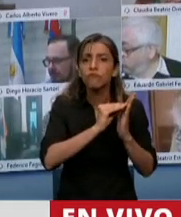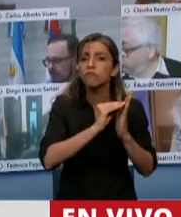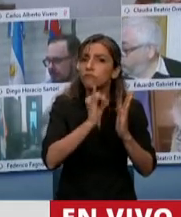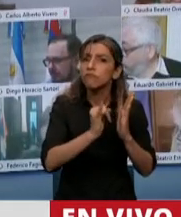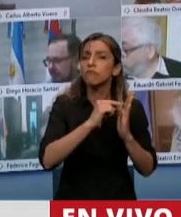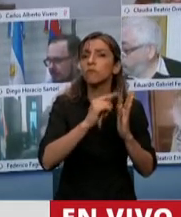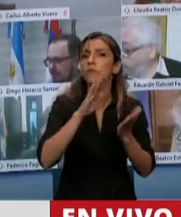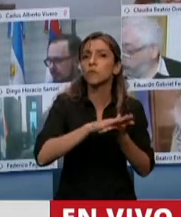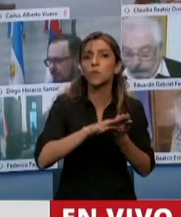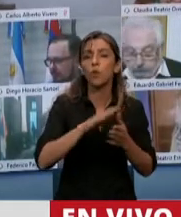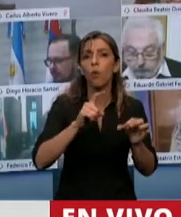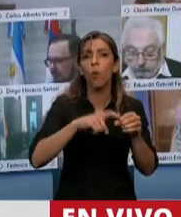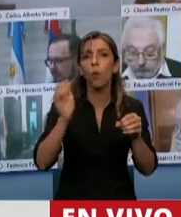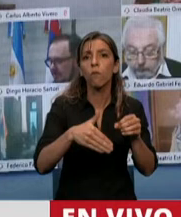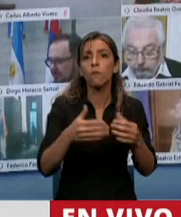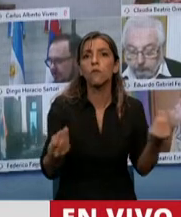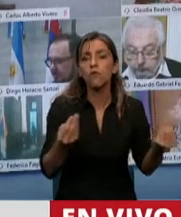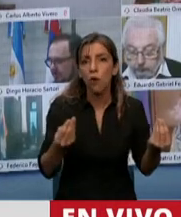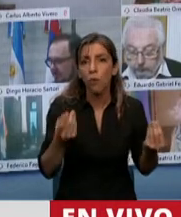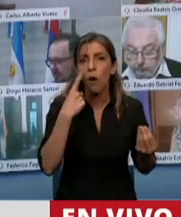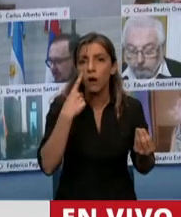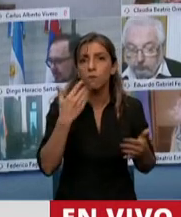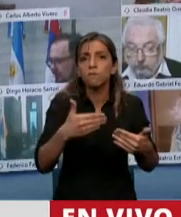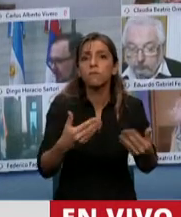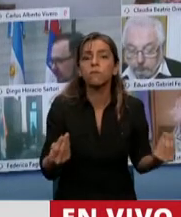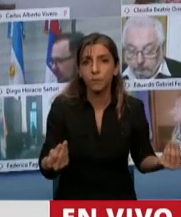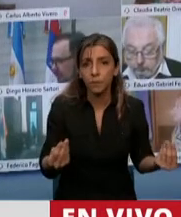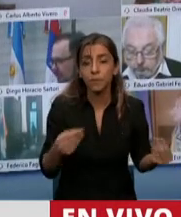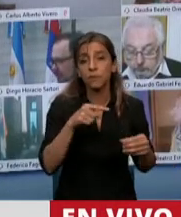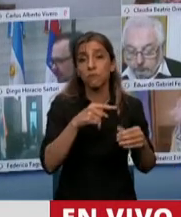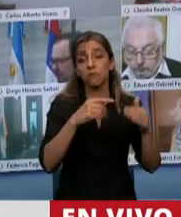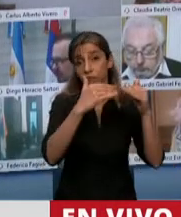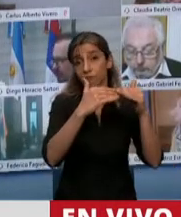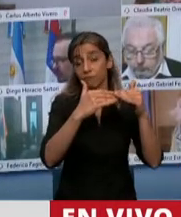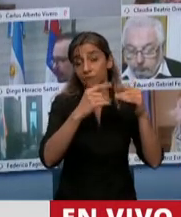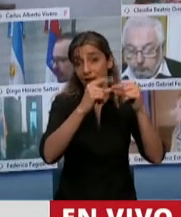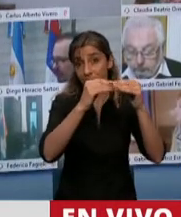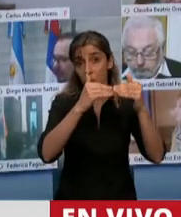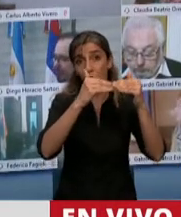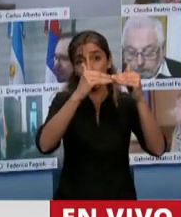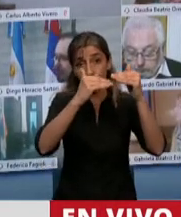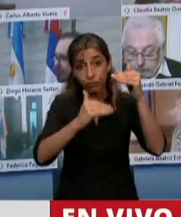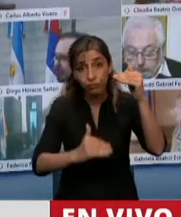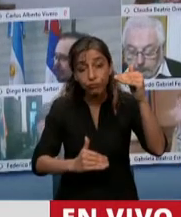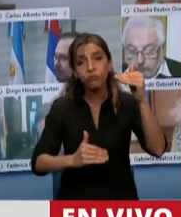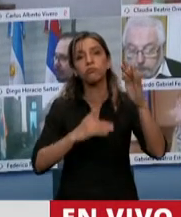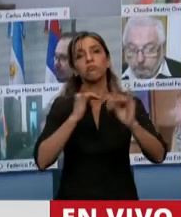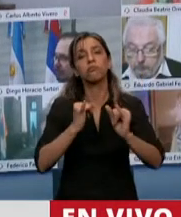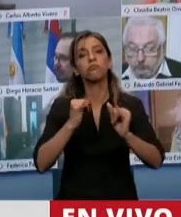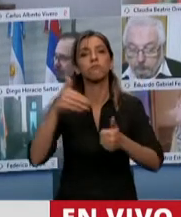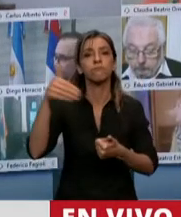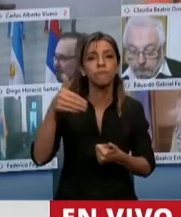quórum, enseguida avanza hacia una cantidad de temas que tienen que ver con la asistencia, con